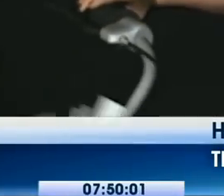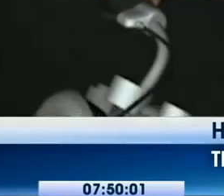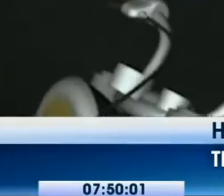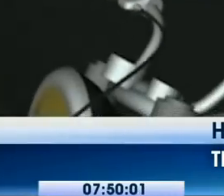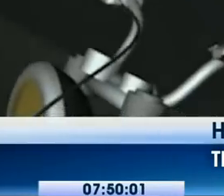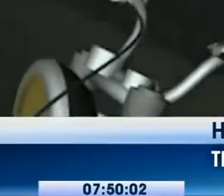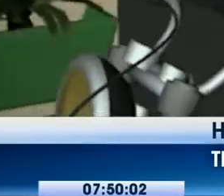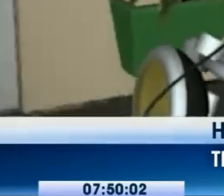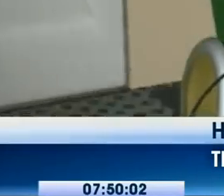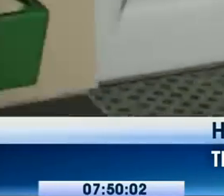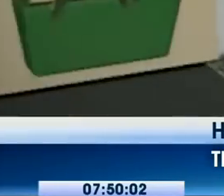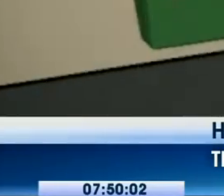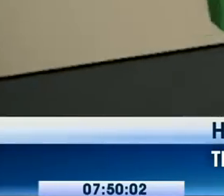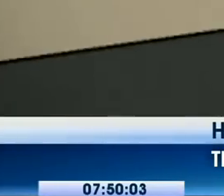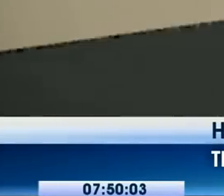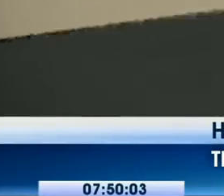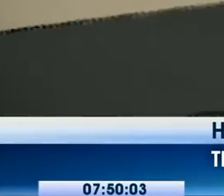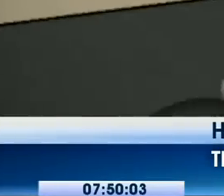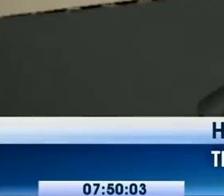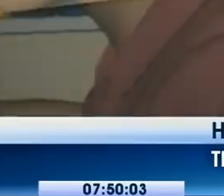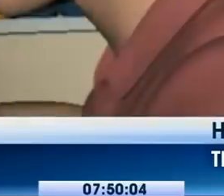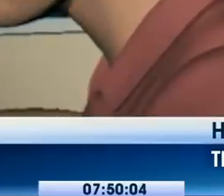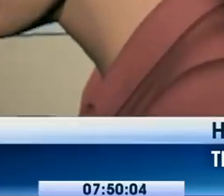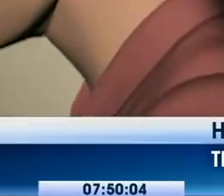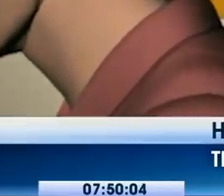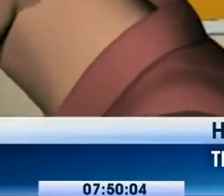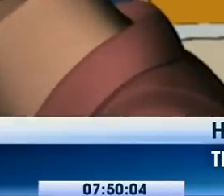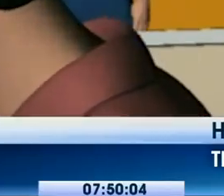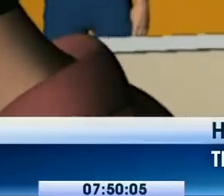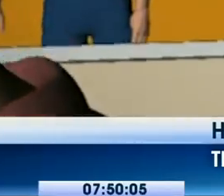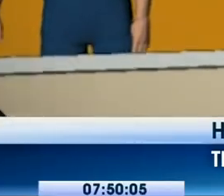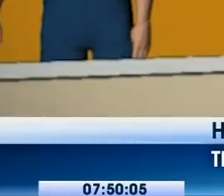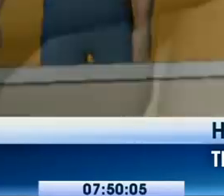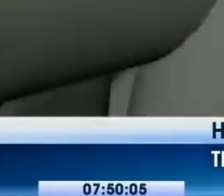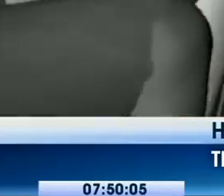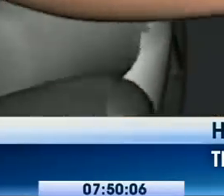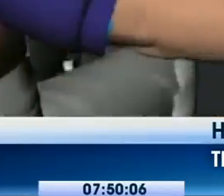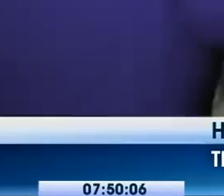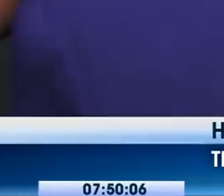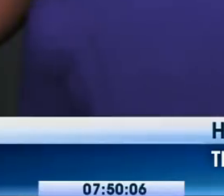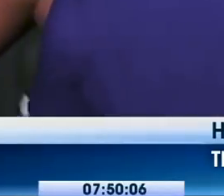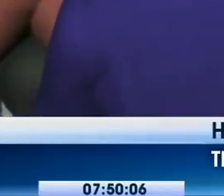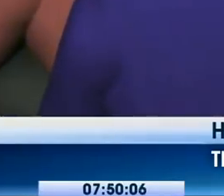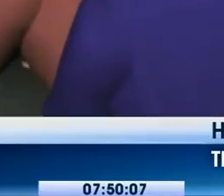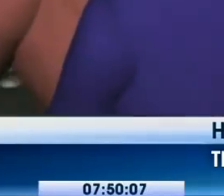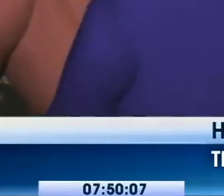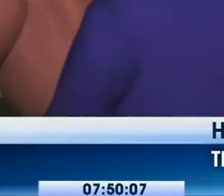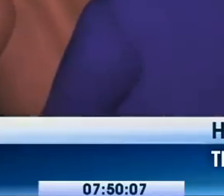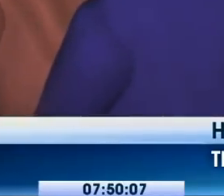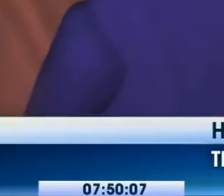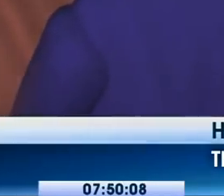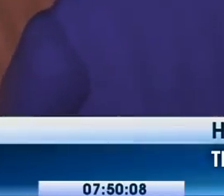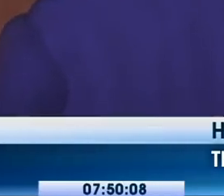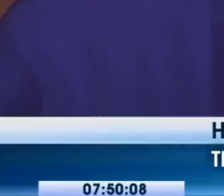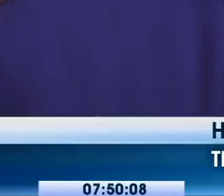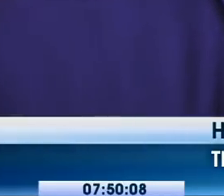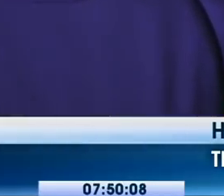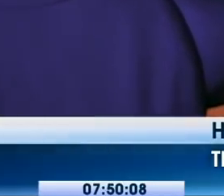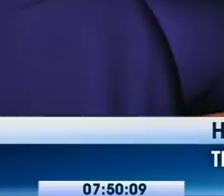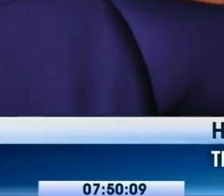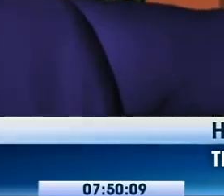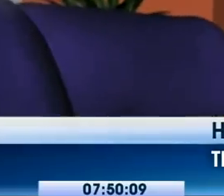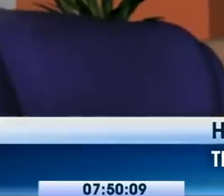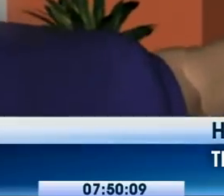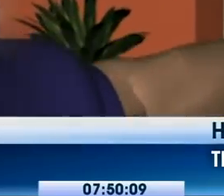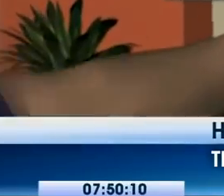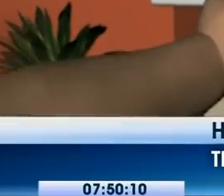dos sujetos en motocicleta, que ingresaron hasta la vivienda ubicada en la ciudadela San Cristóbal de Puerto Viejo, en Manabí. Según el padre del